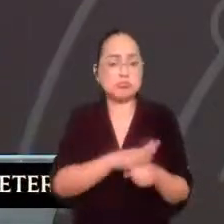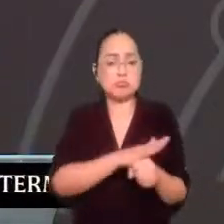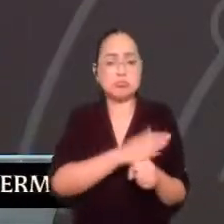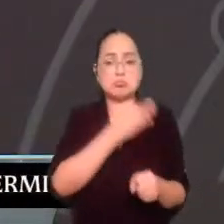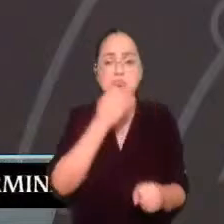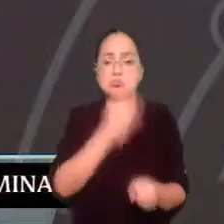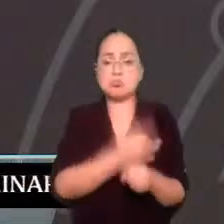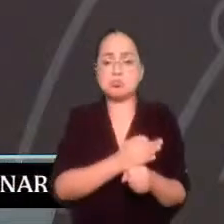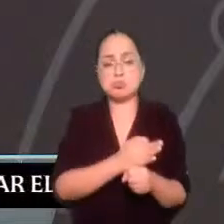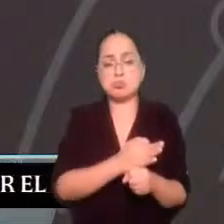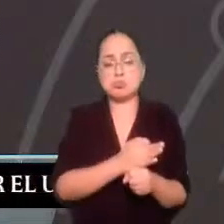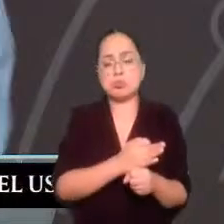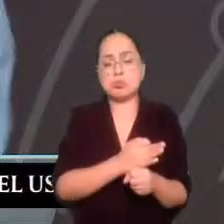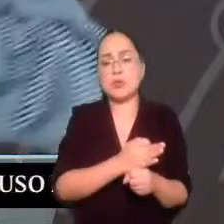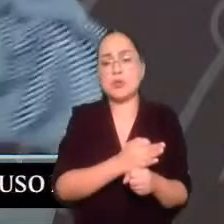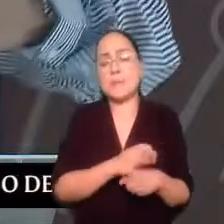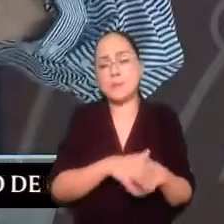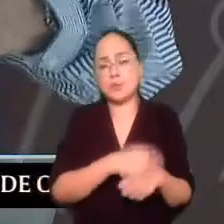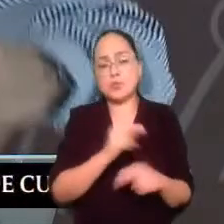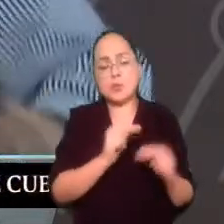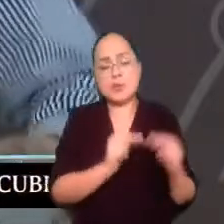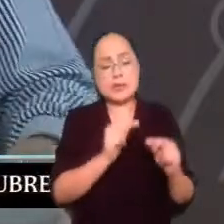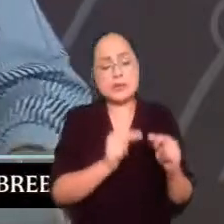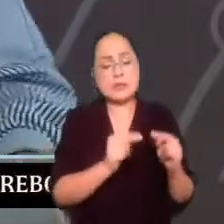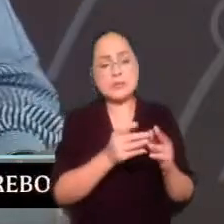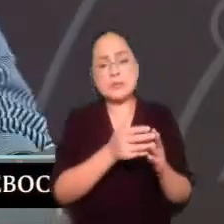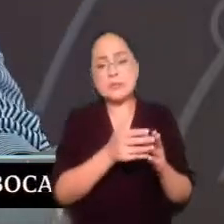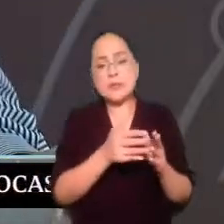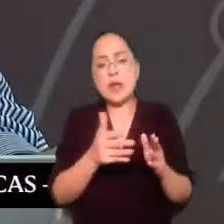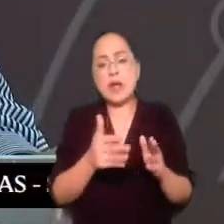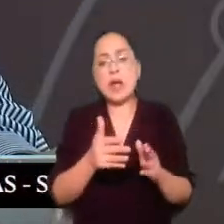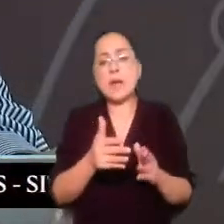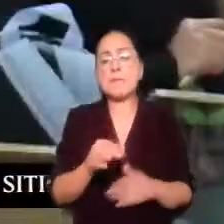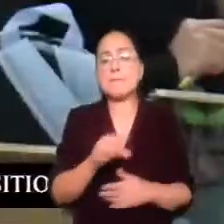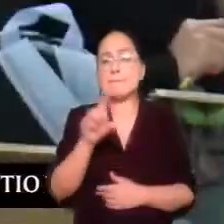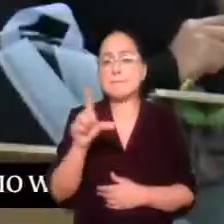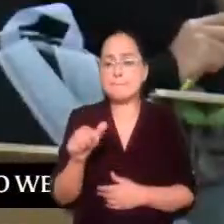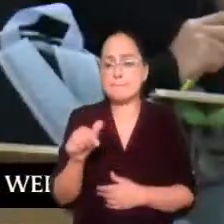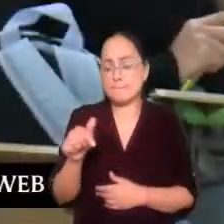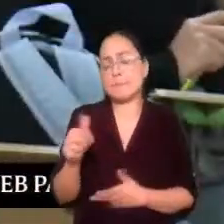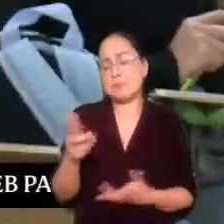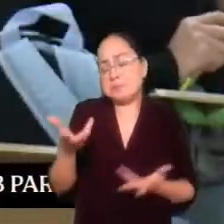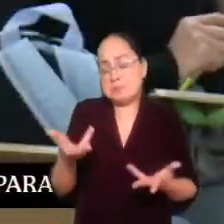nivel tal que el juicio sea superior?